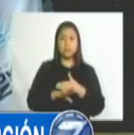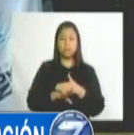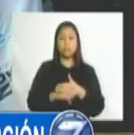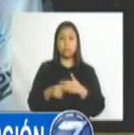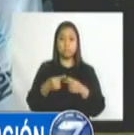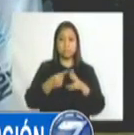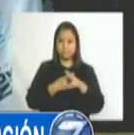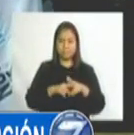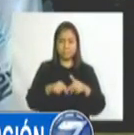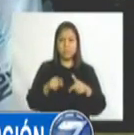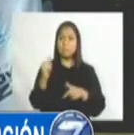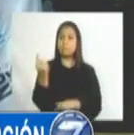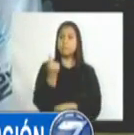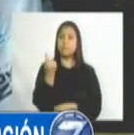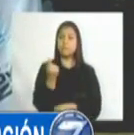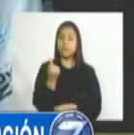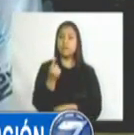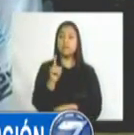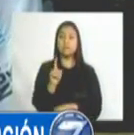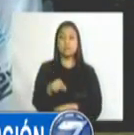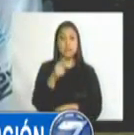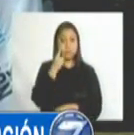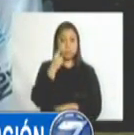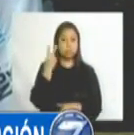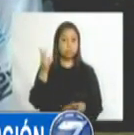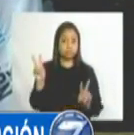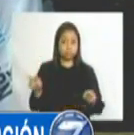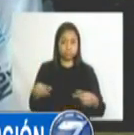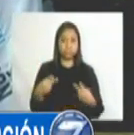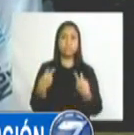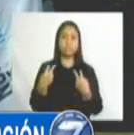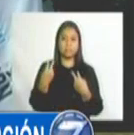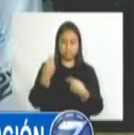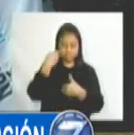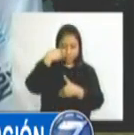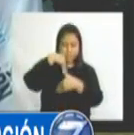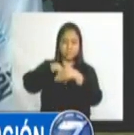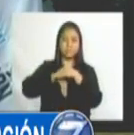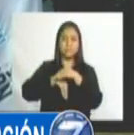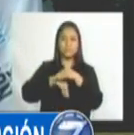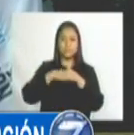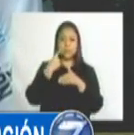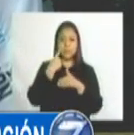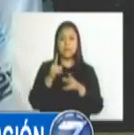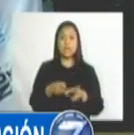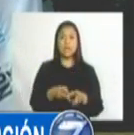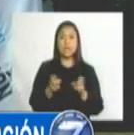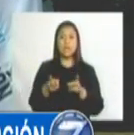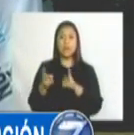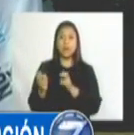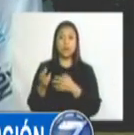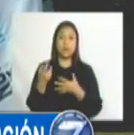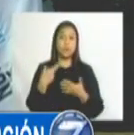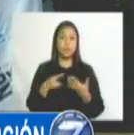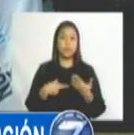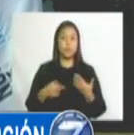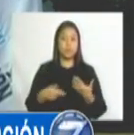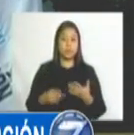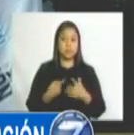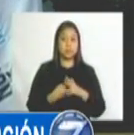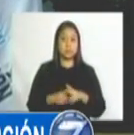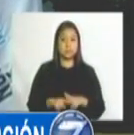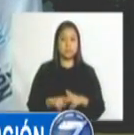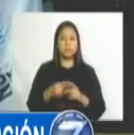desde adentro, primero hay que mirar hacia adentro. El robo de recursos que comienzan con